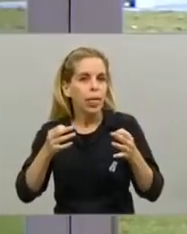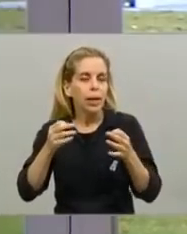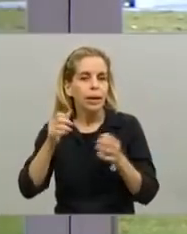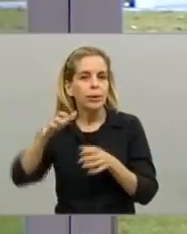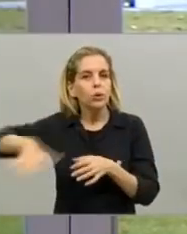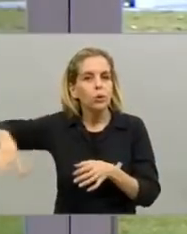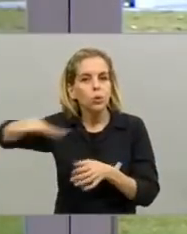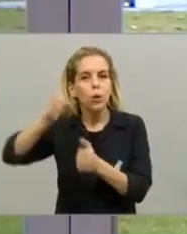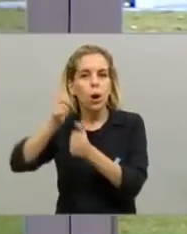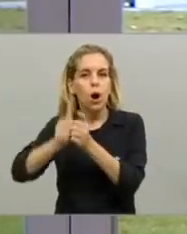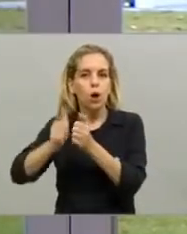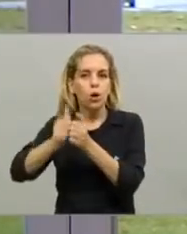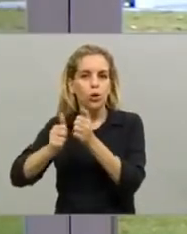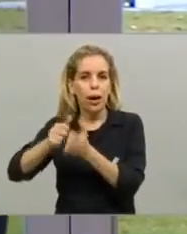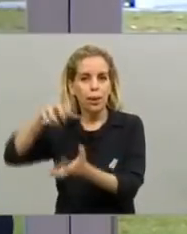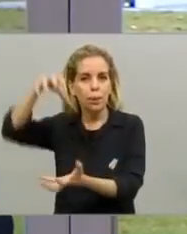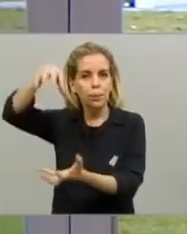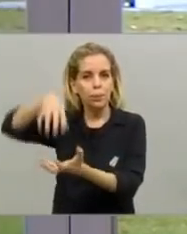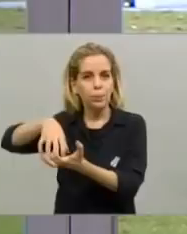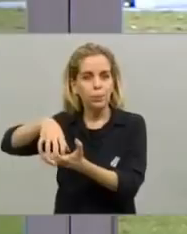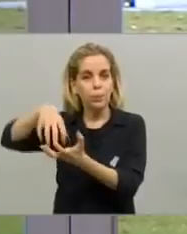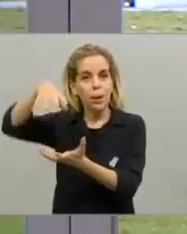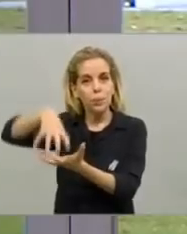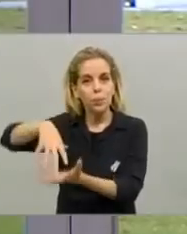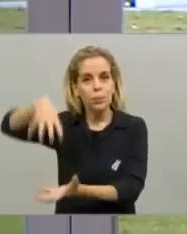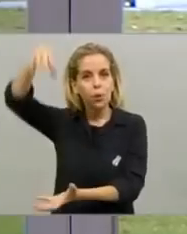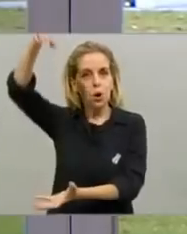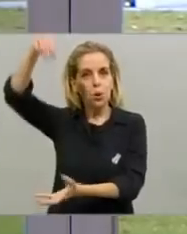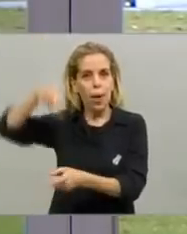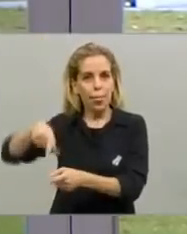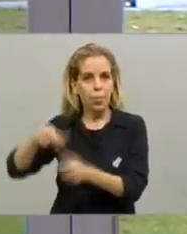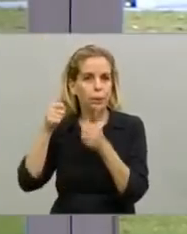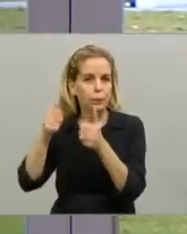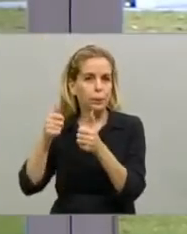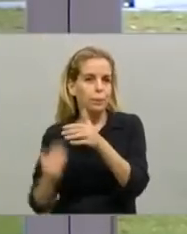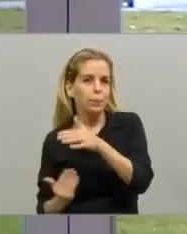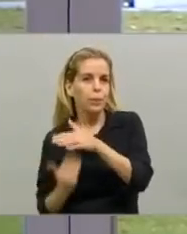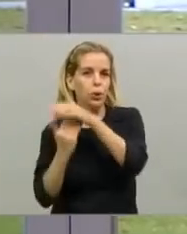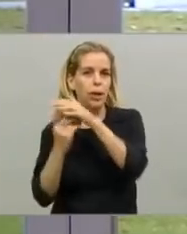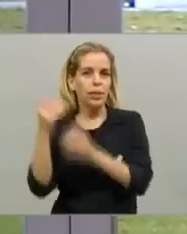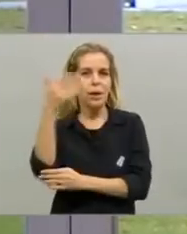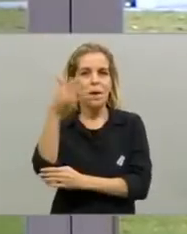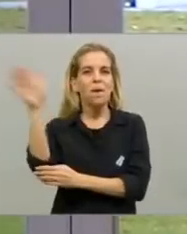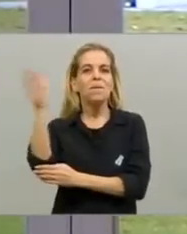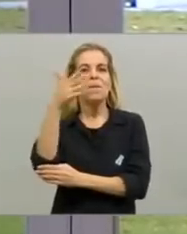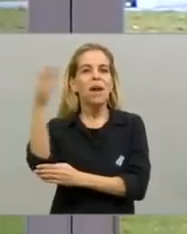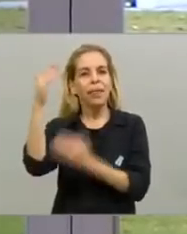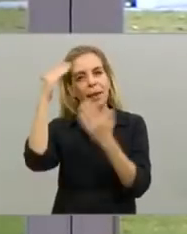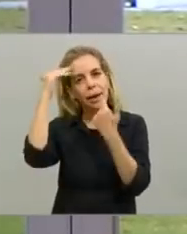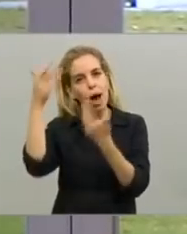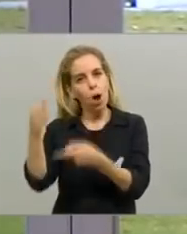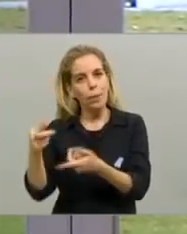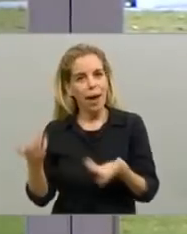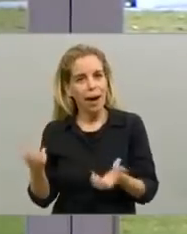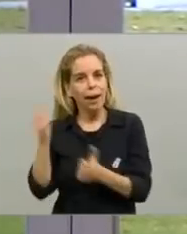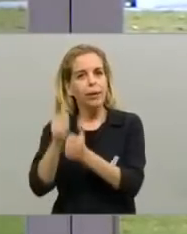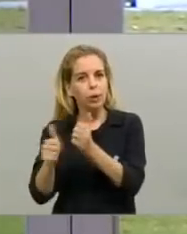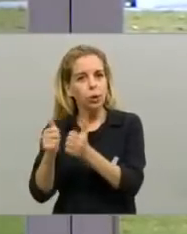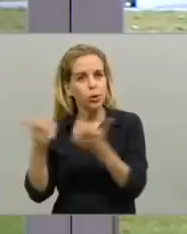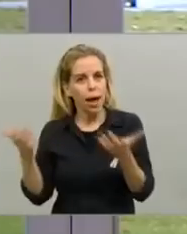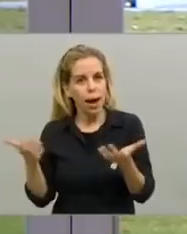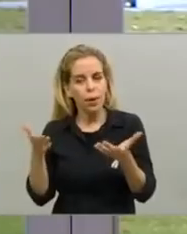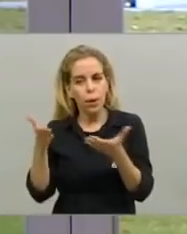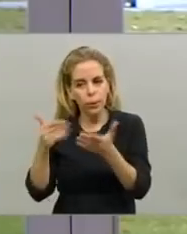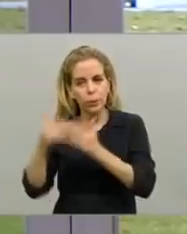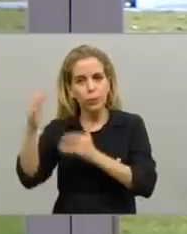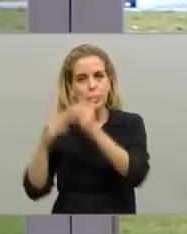capital de la bandera. Allí está el monumento que todos los argentinos levantamos para recordar y